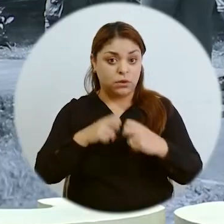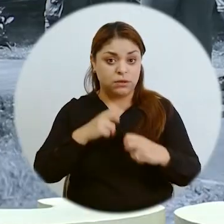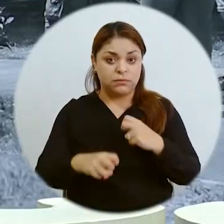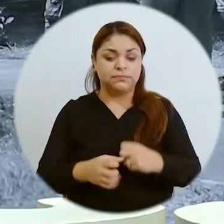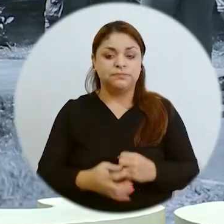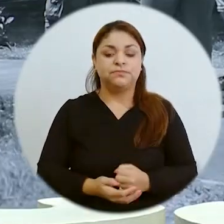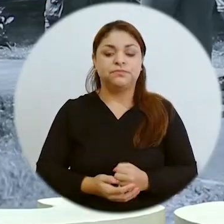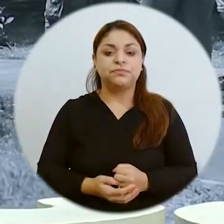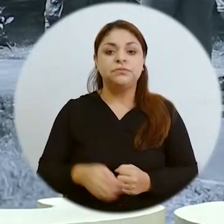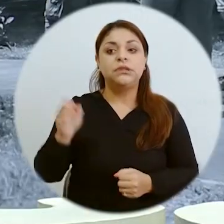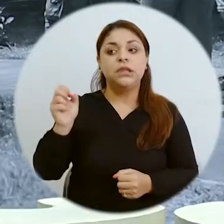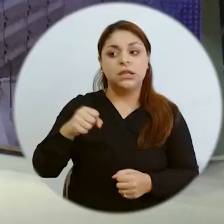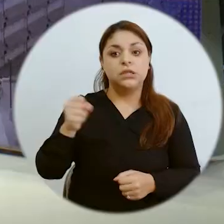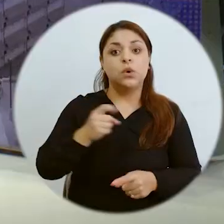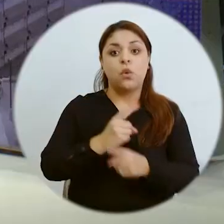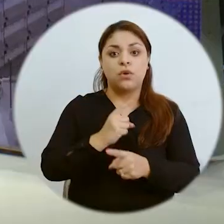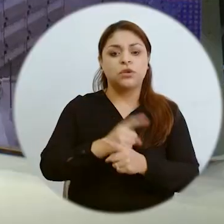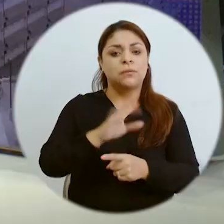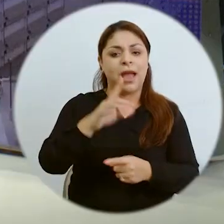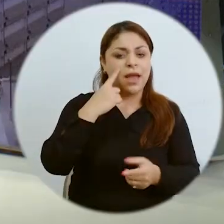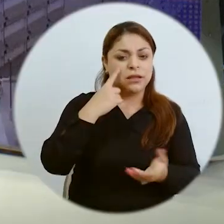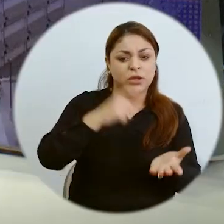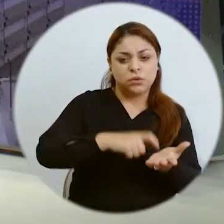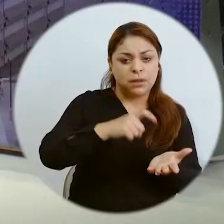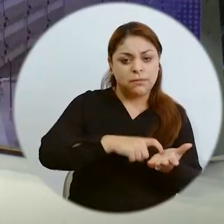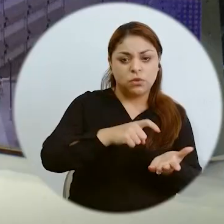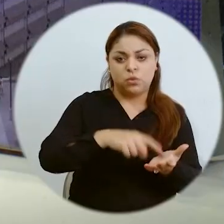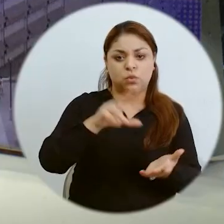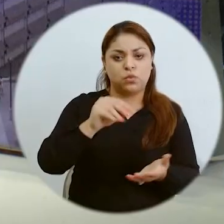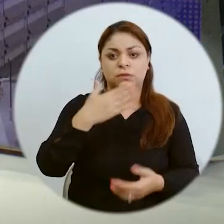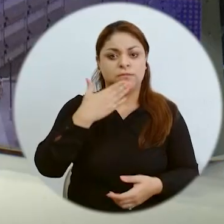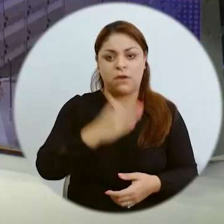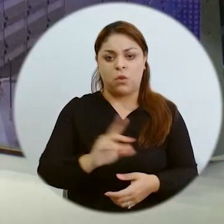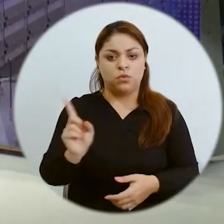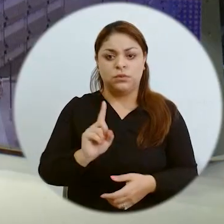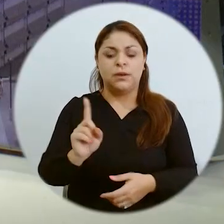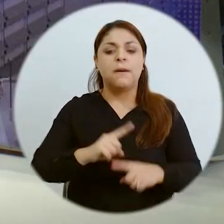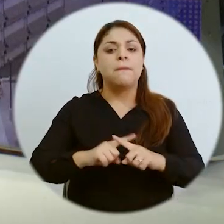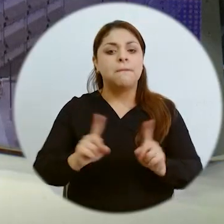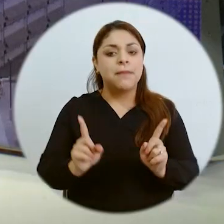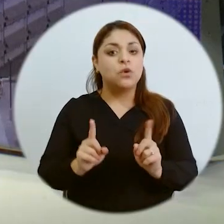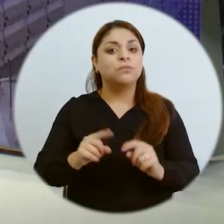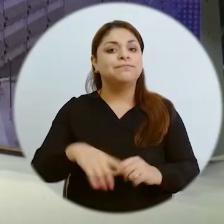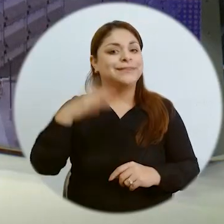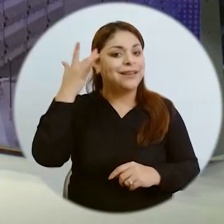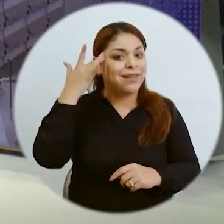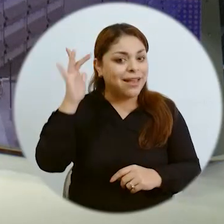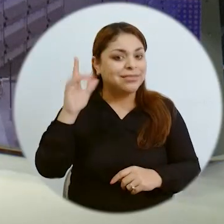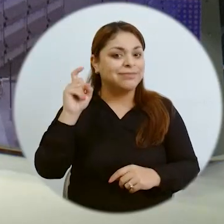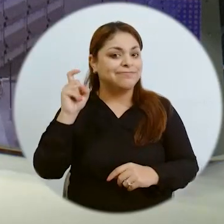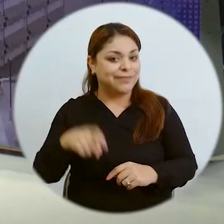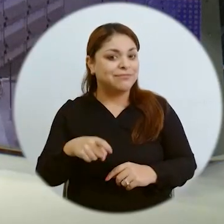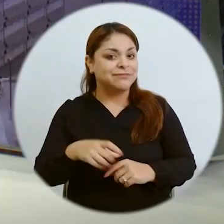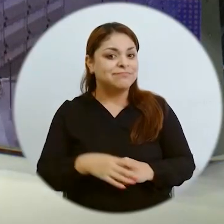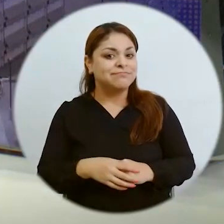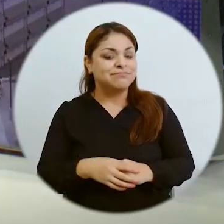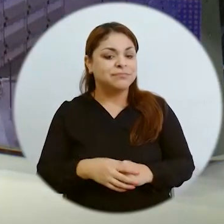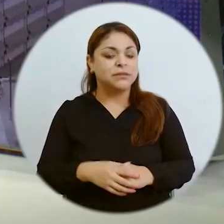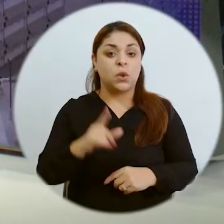eso también es un gran problema. Lo que es el endeudamiento no es malo, pero yo siempre he establecido que el